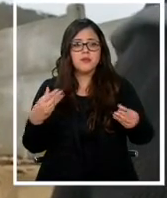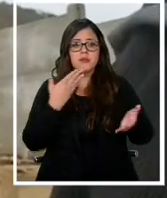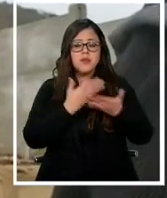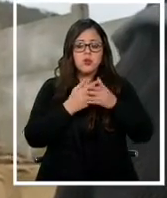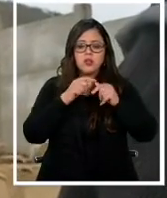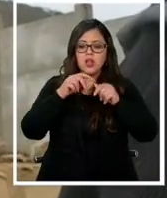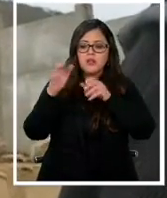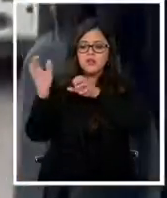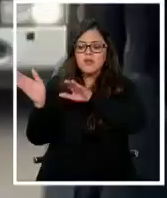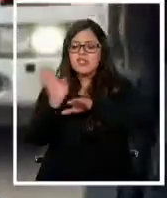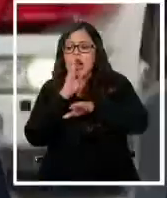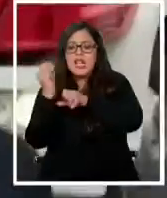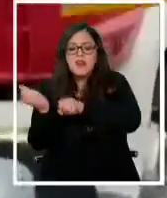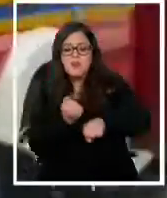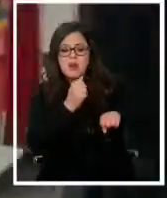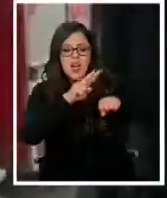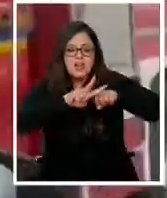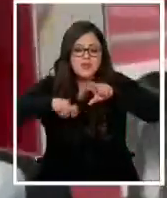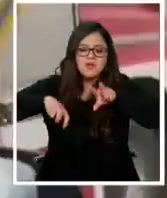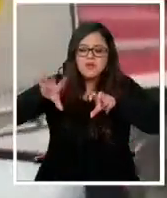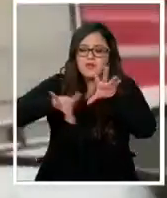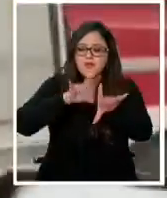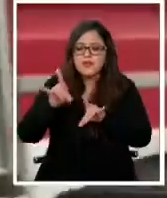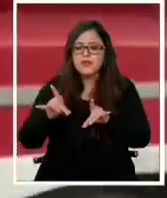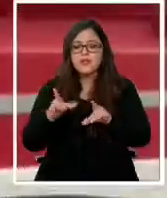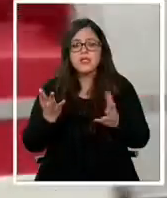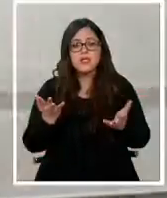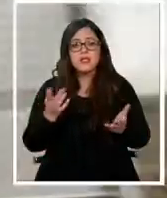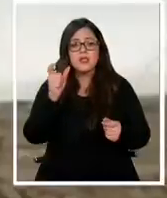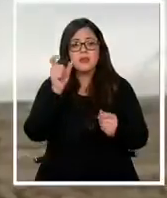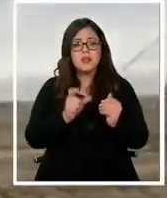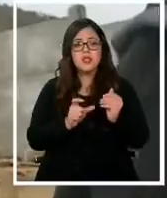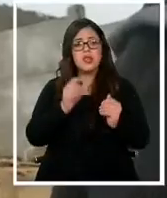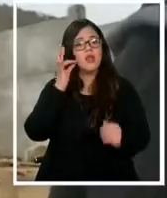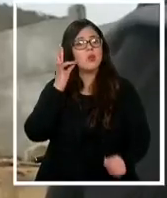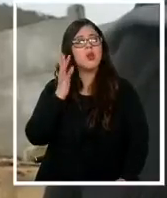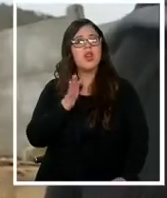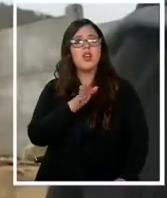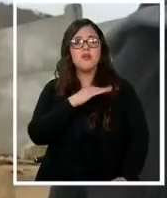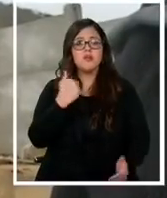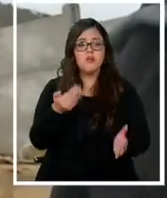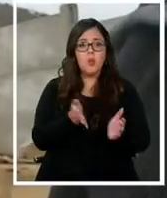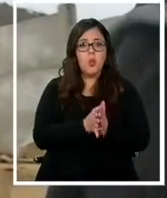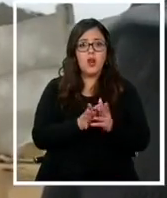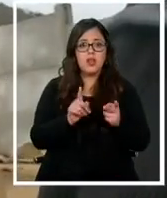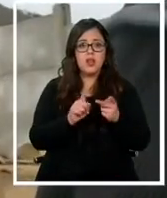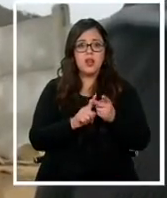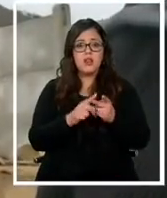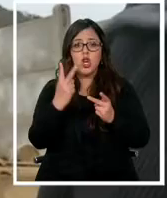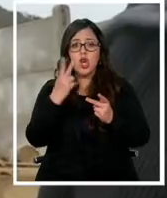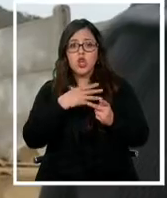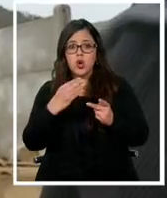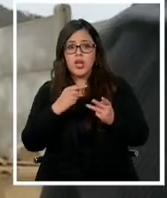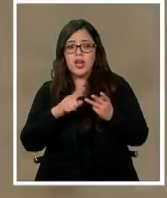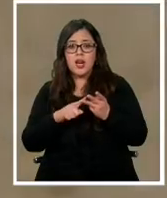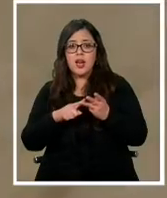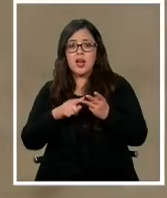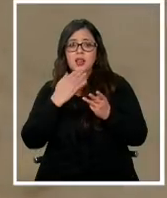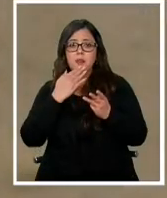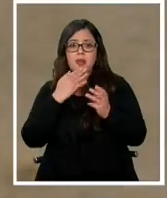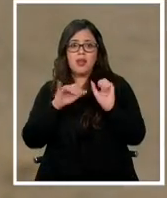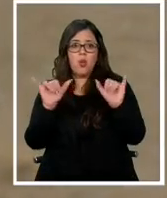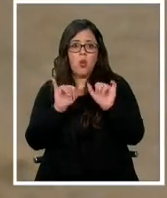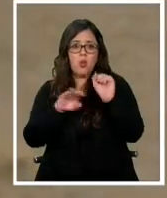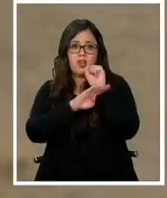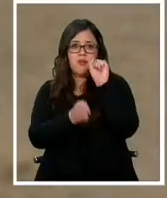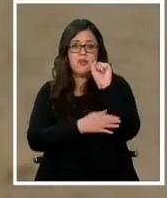empezaron con la remoción de escombros nos confirmaron que estaba fallecida la vecina con sus dos hijas más el bebé que estaba esperando ella.